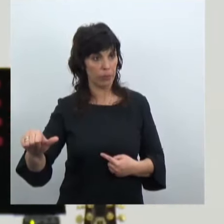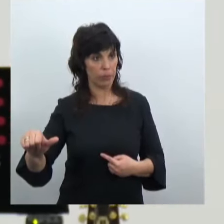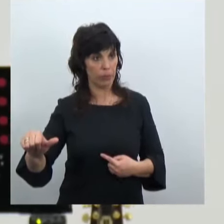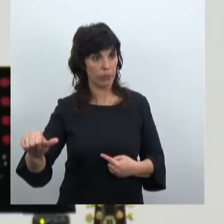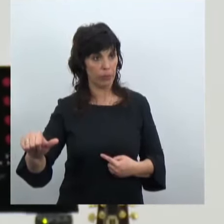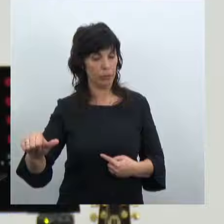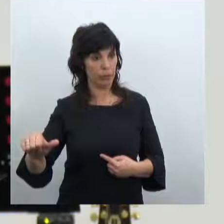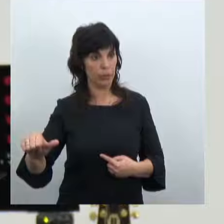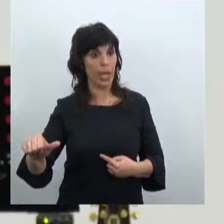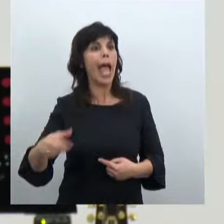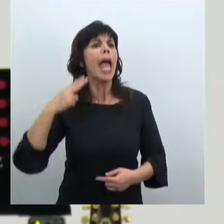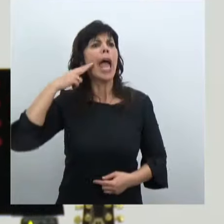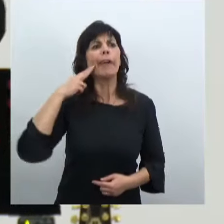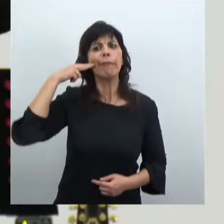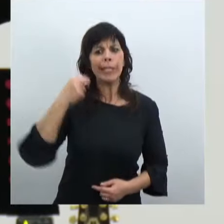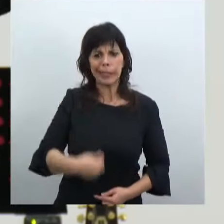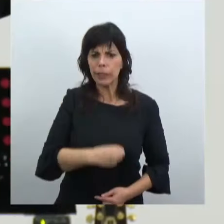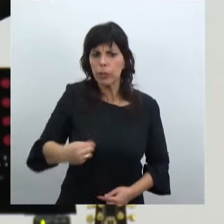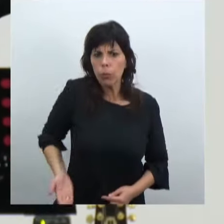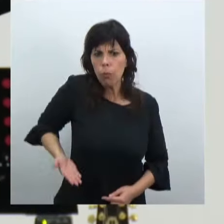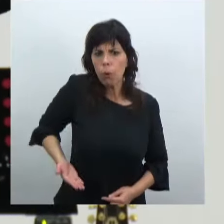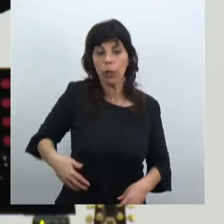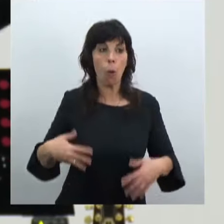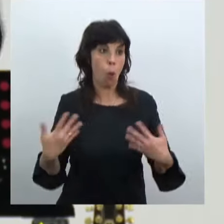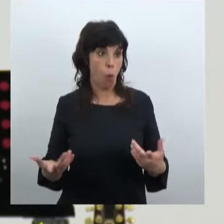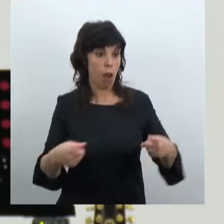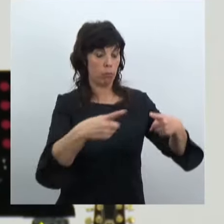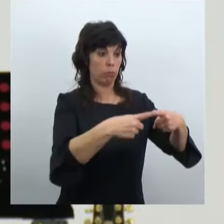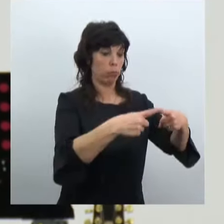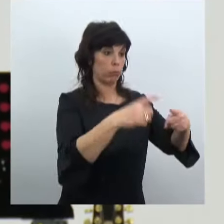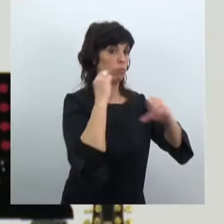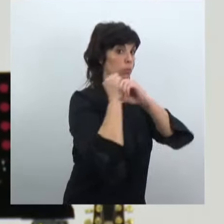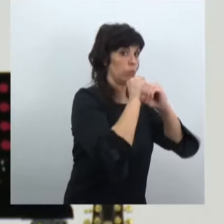dos fechas para nosotros más importantes es Semana Santa y